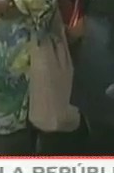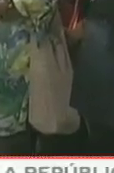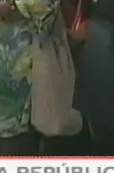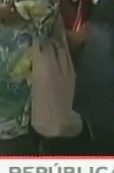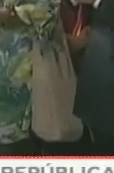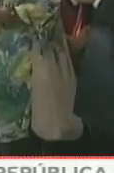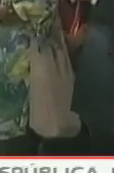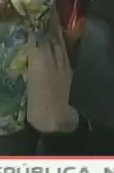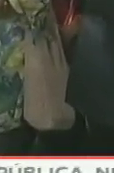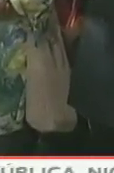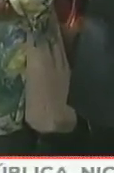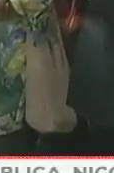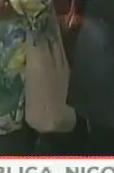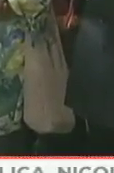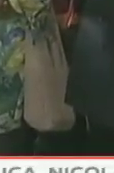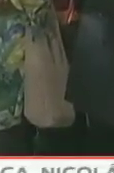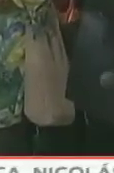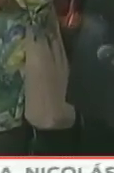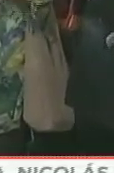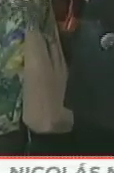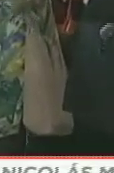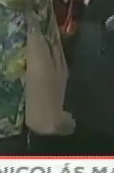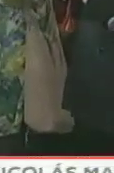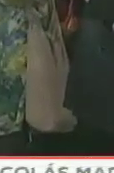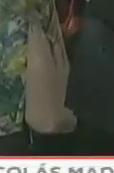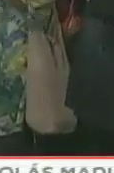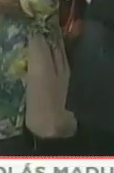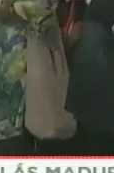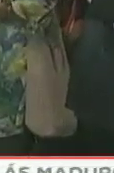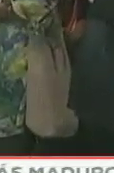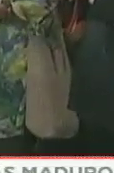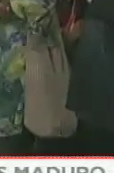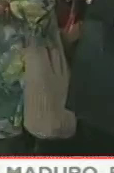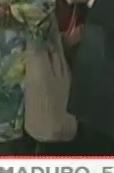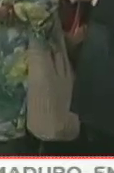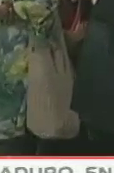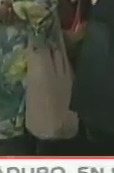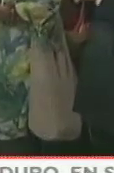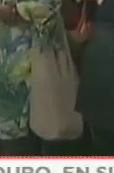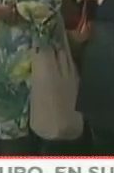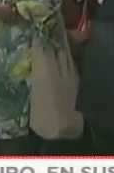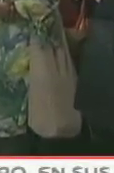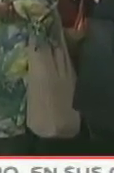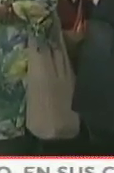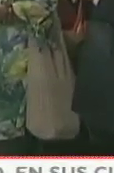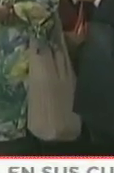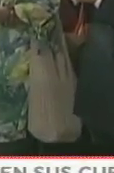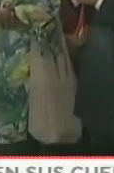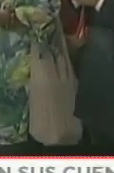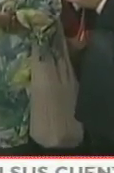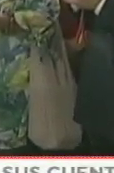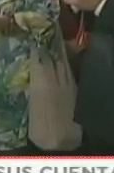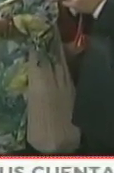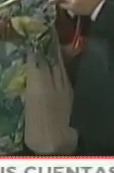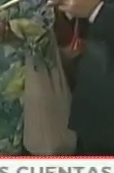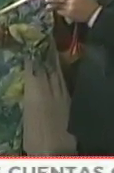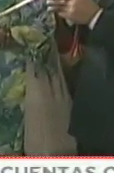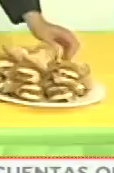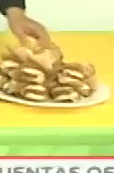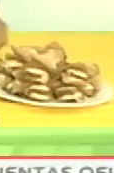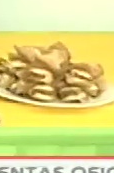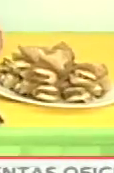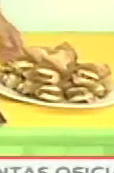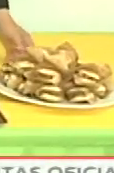dejar constancia clara de la incorporación del Poder Popular con el INCE y las vinculaciones del INCE con el Poder Popular. Aquí la